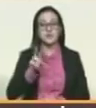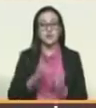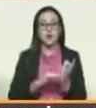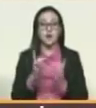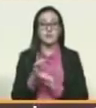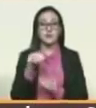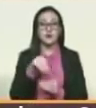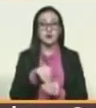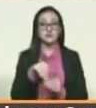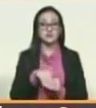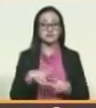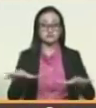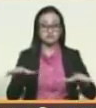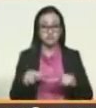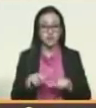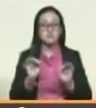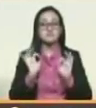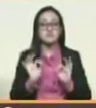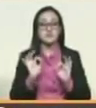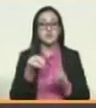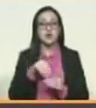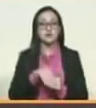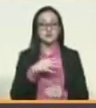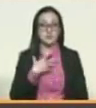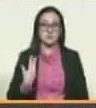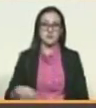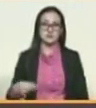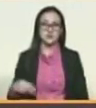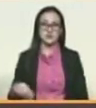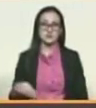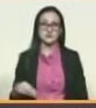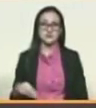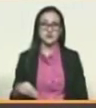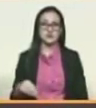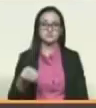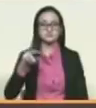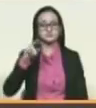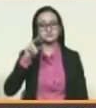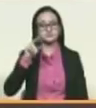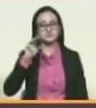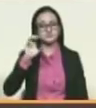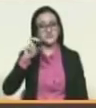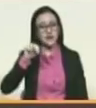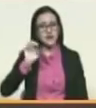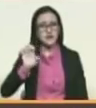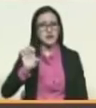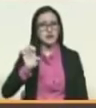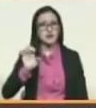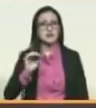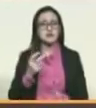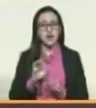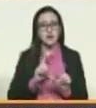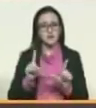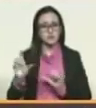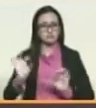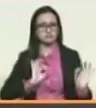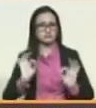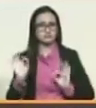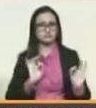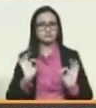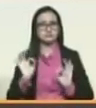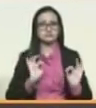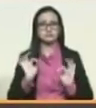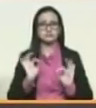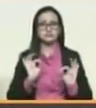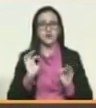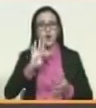está convocada es la elección presidencial. El Consejo Nacional Electoral está preparado y se está preparando para eso,